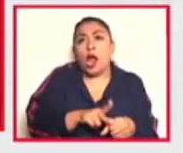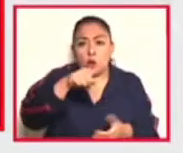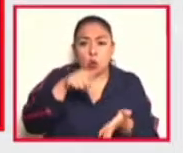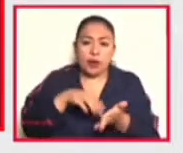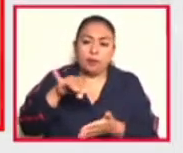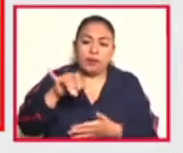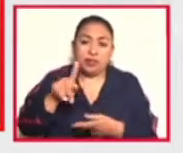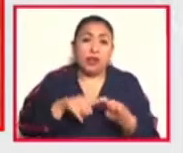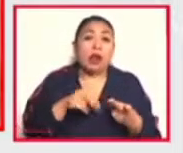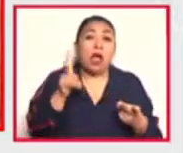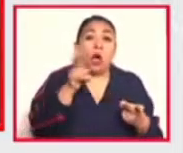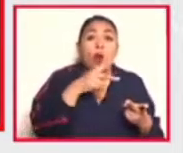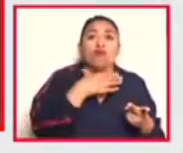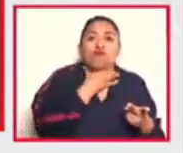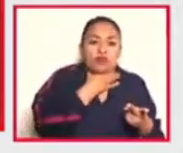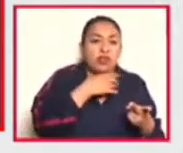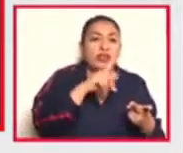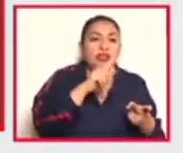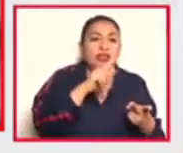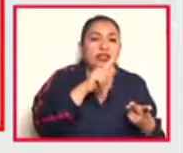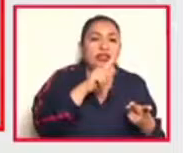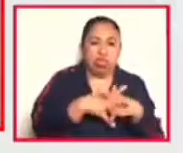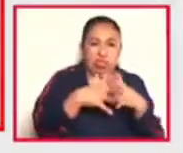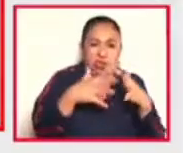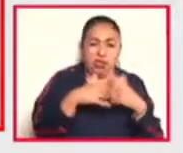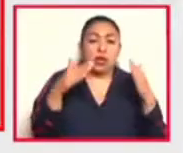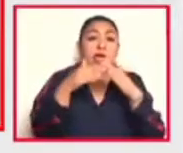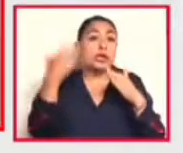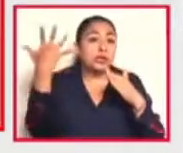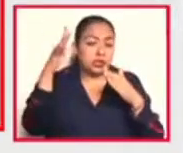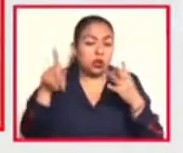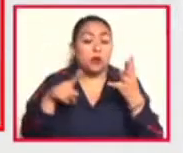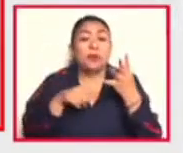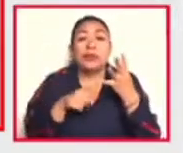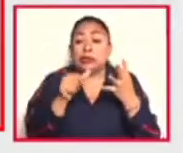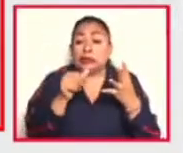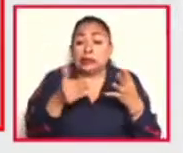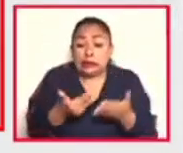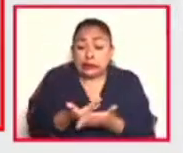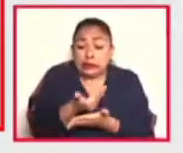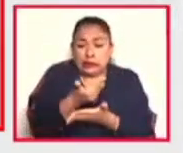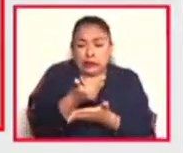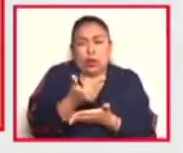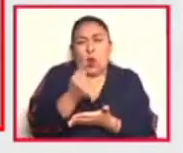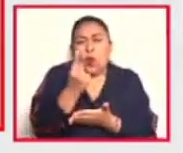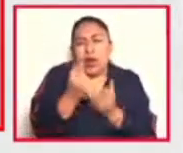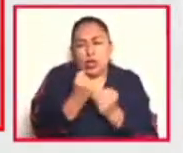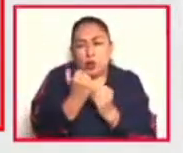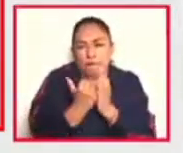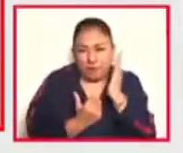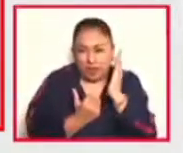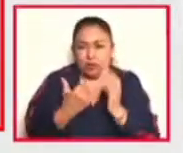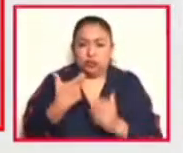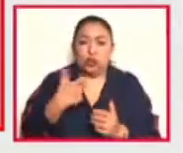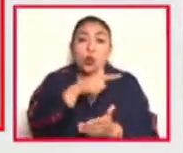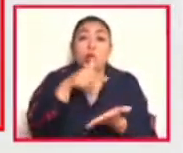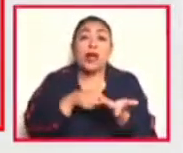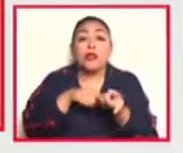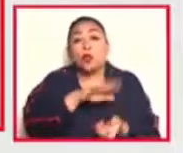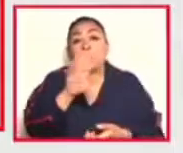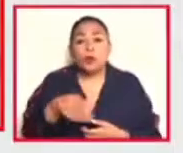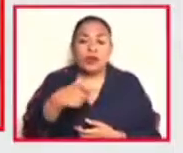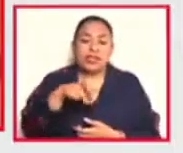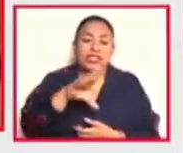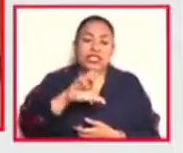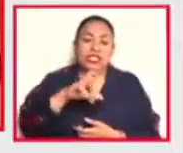al Tlalocan, los guerreros a la Casa del Sol y los recién nacidos o menores de un año a Chichihuacalco.